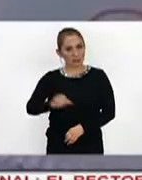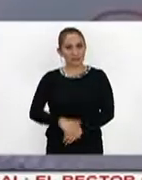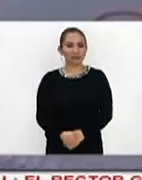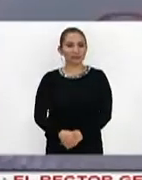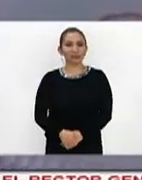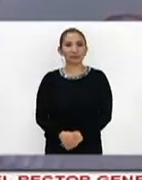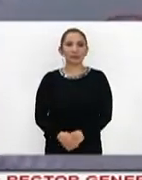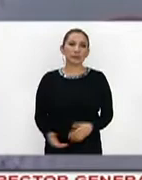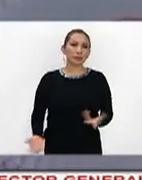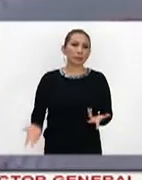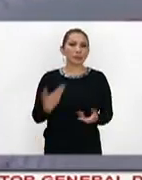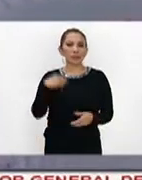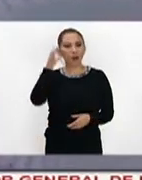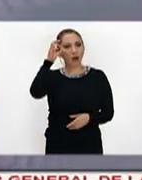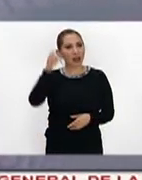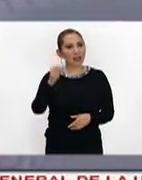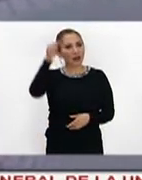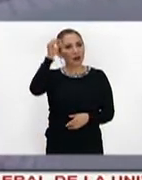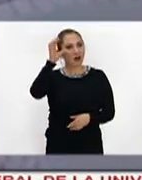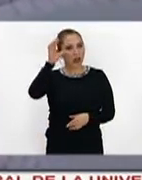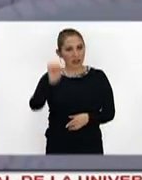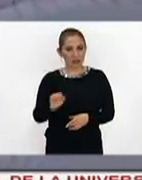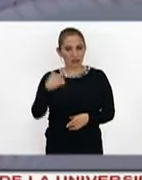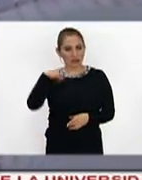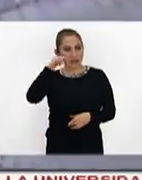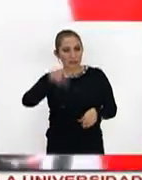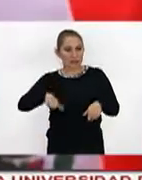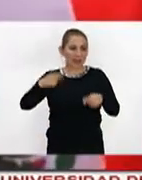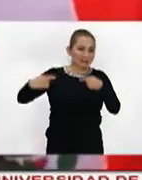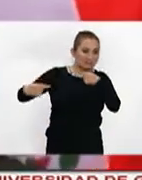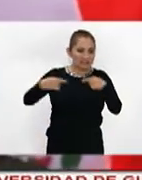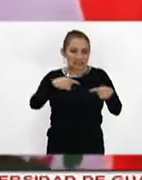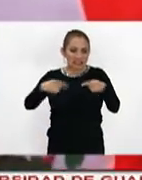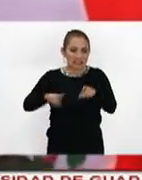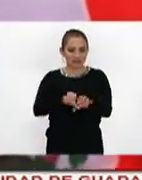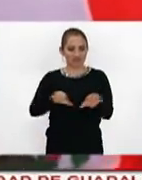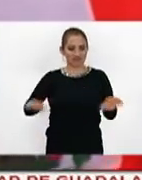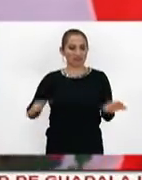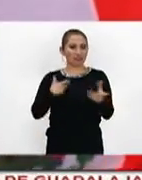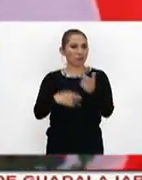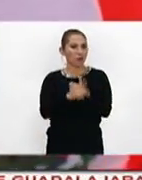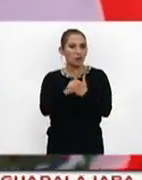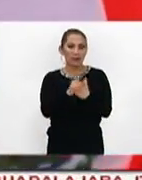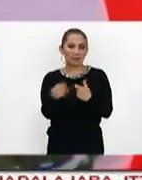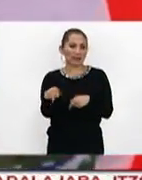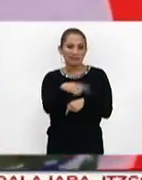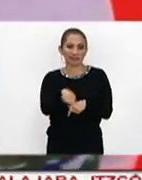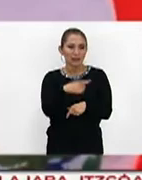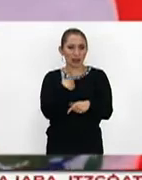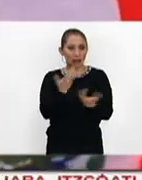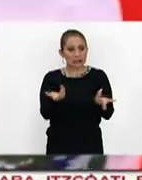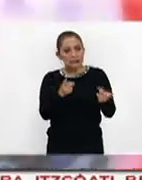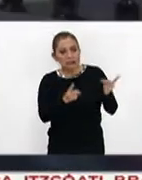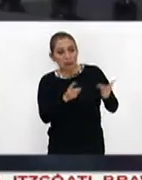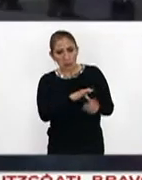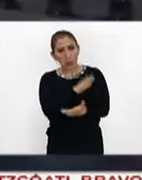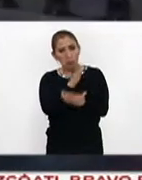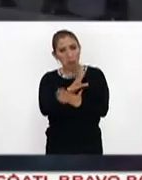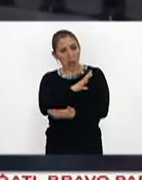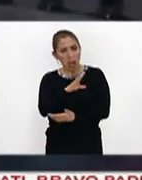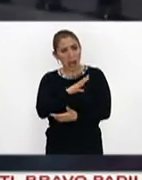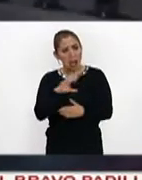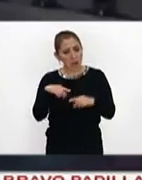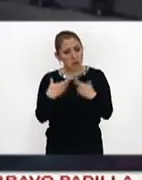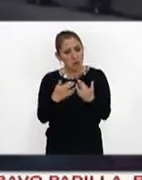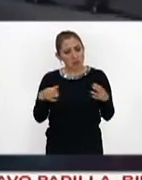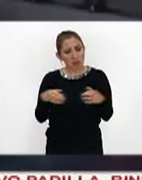Sur. Corea del Norte y Corea del Sur han estado enfrentados, están separados, en fin, dentro de una gran expectativa. Y vemos